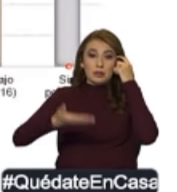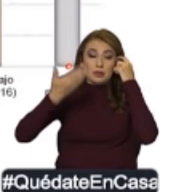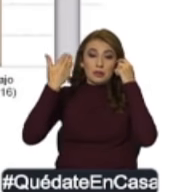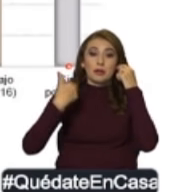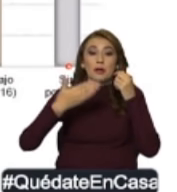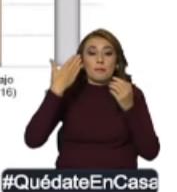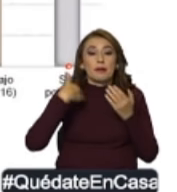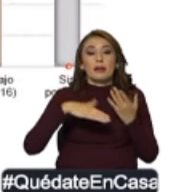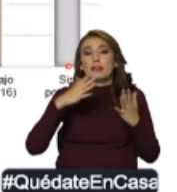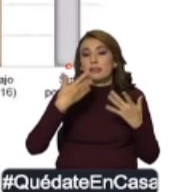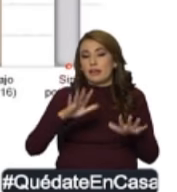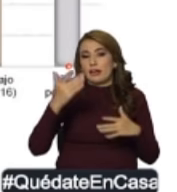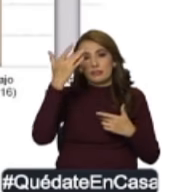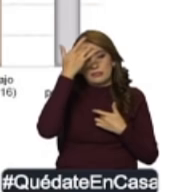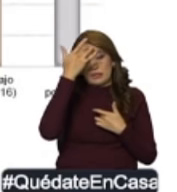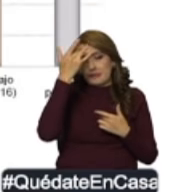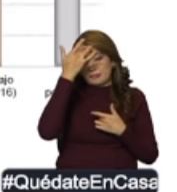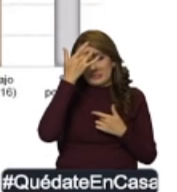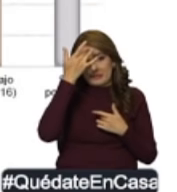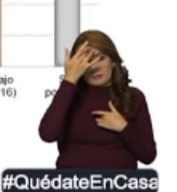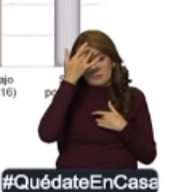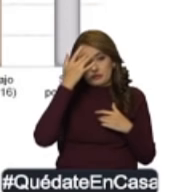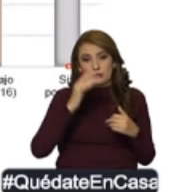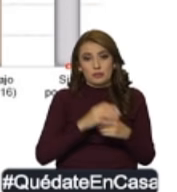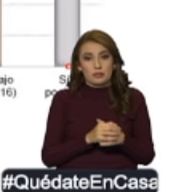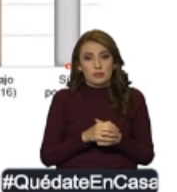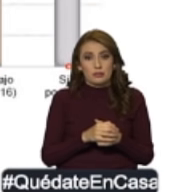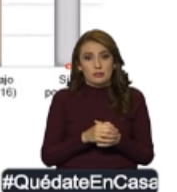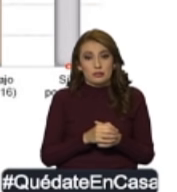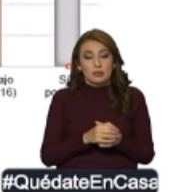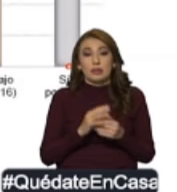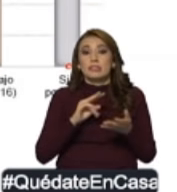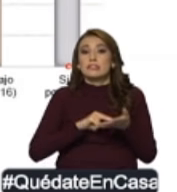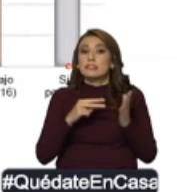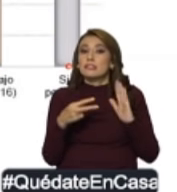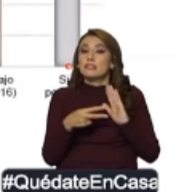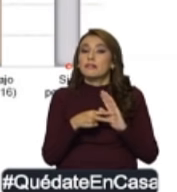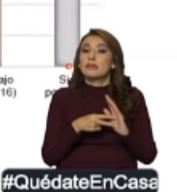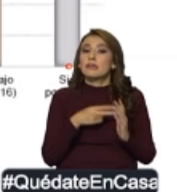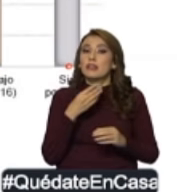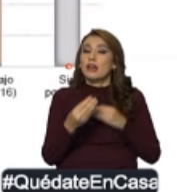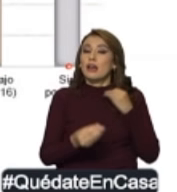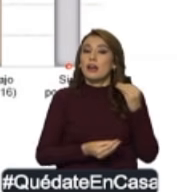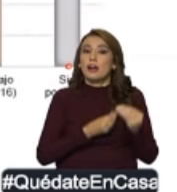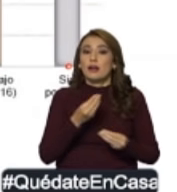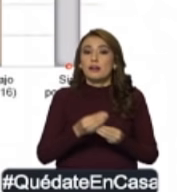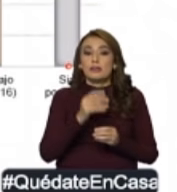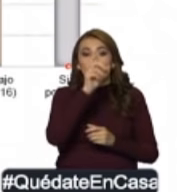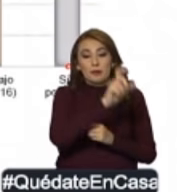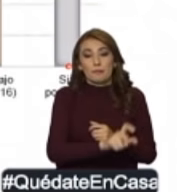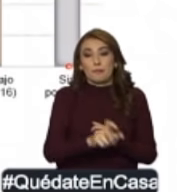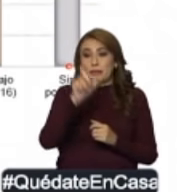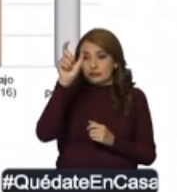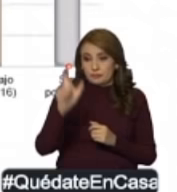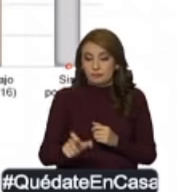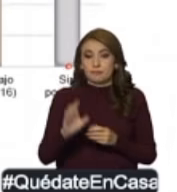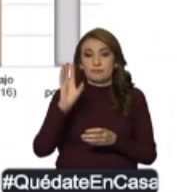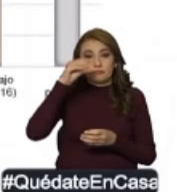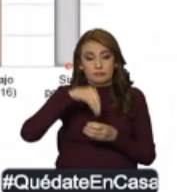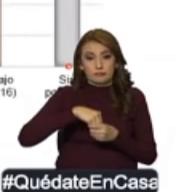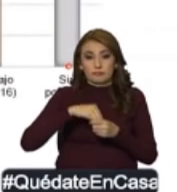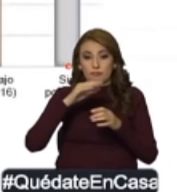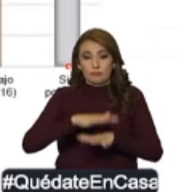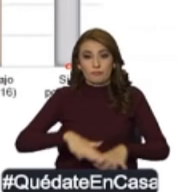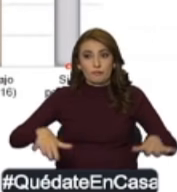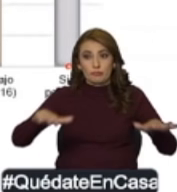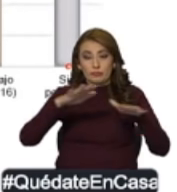y el brote epidémico está resuelto, que ha disminuido el número de personas que se ingresan a los